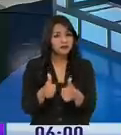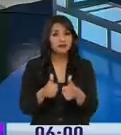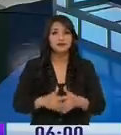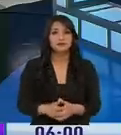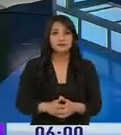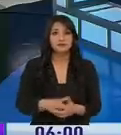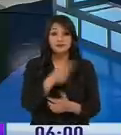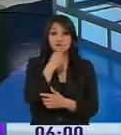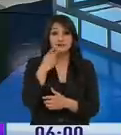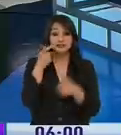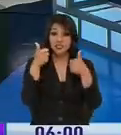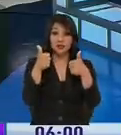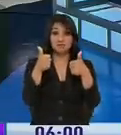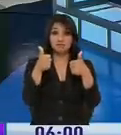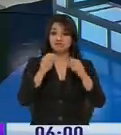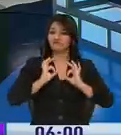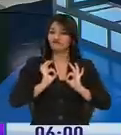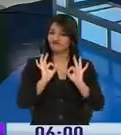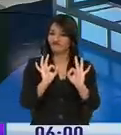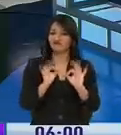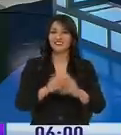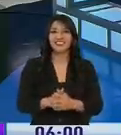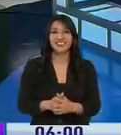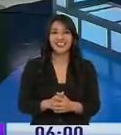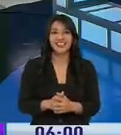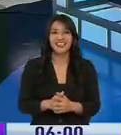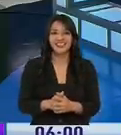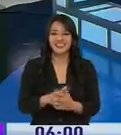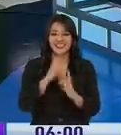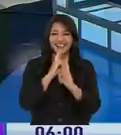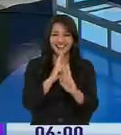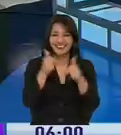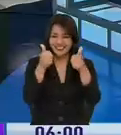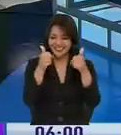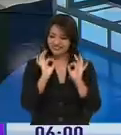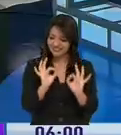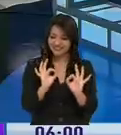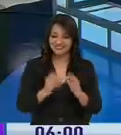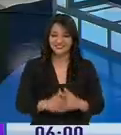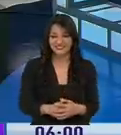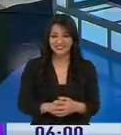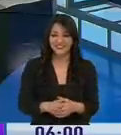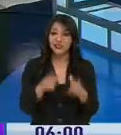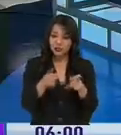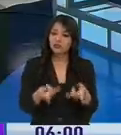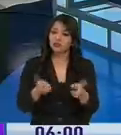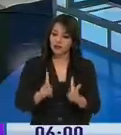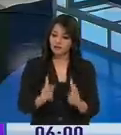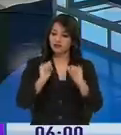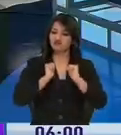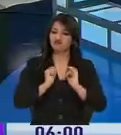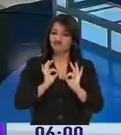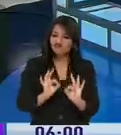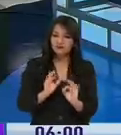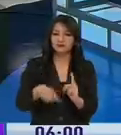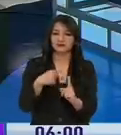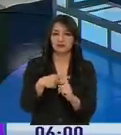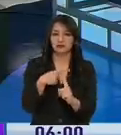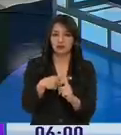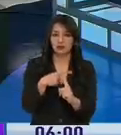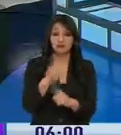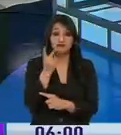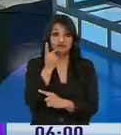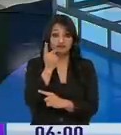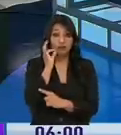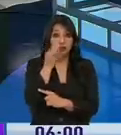Dianita, ¿usted sabe que descansó? Usted que me responde así con las manos. Espero que usted también haya descansado, póngale buena energía, desayune